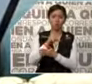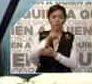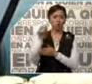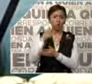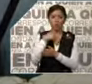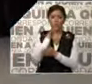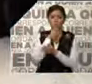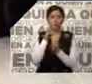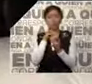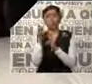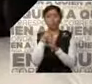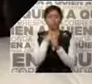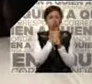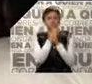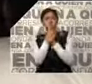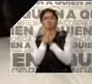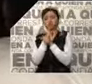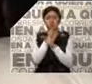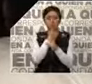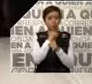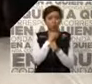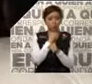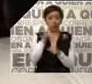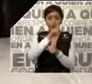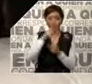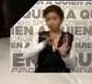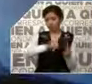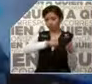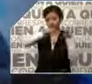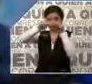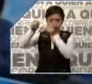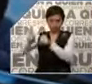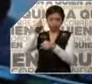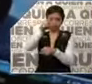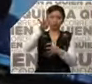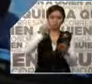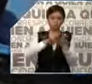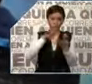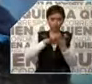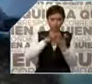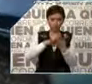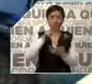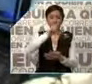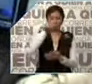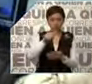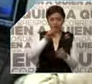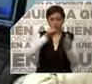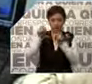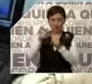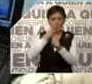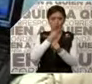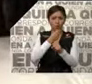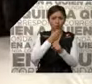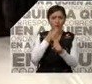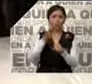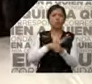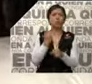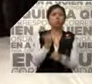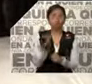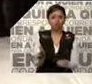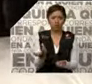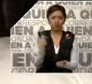seguir grabando. Después me llevan a la comandancia en calidad ya de detenida y ya me pusieron a disposición. Nunca se me dijo